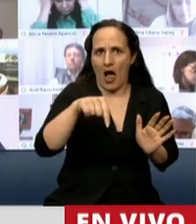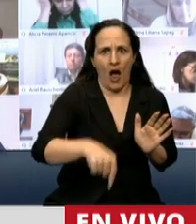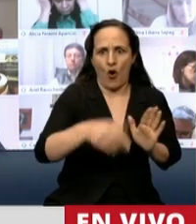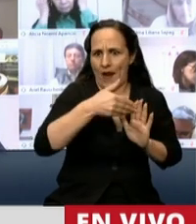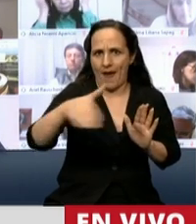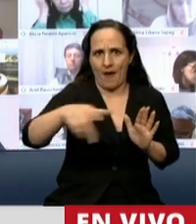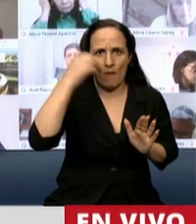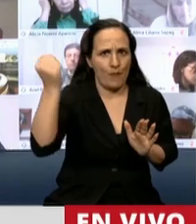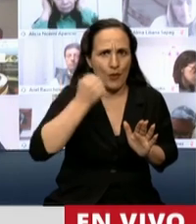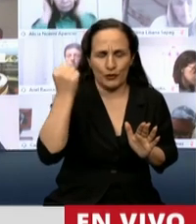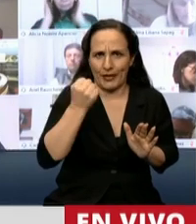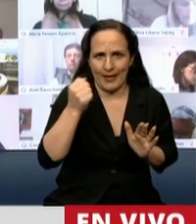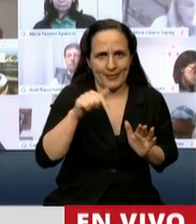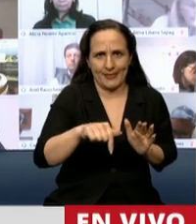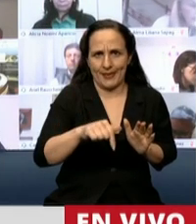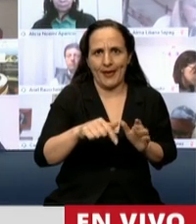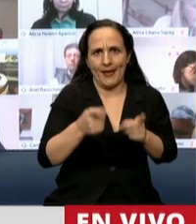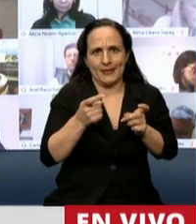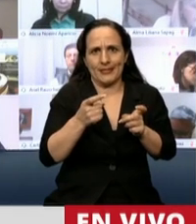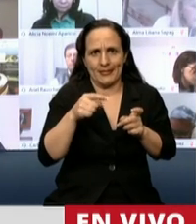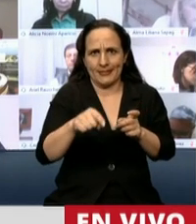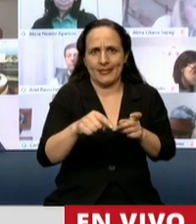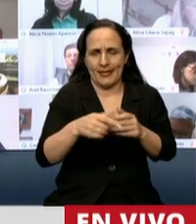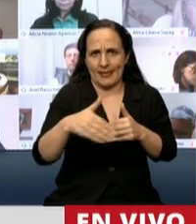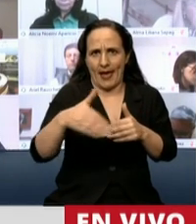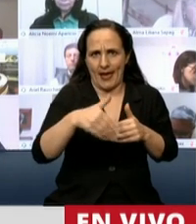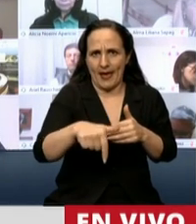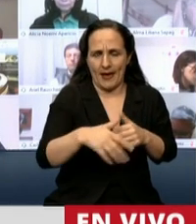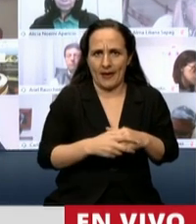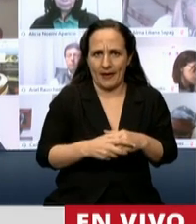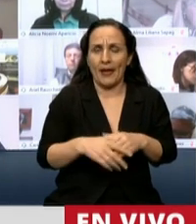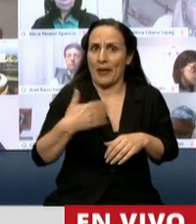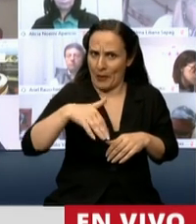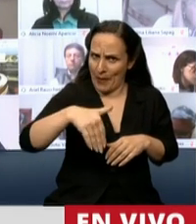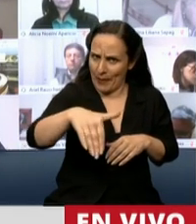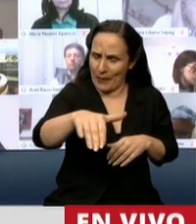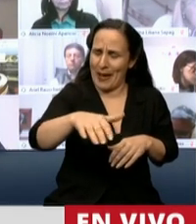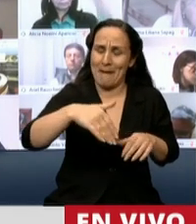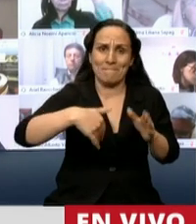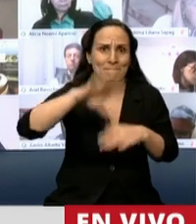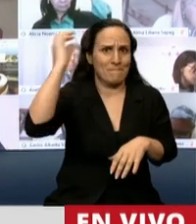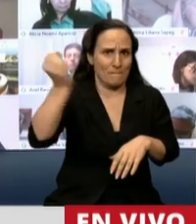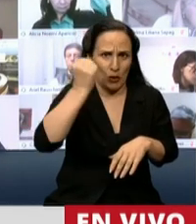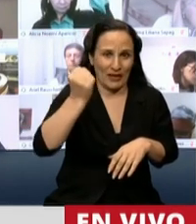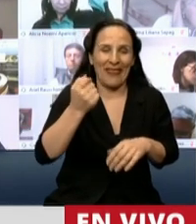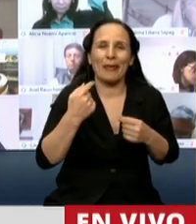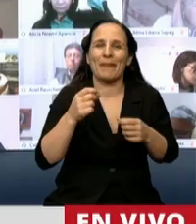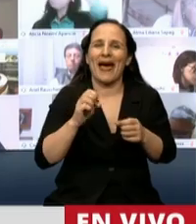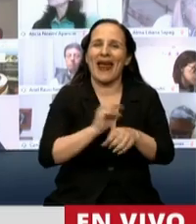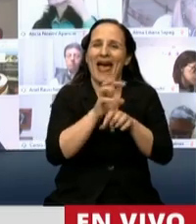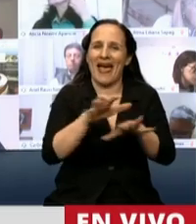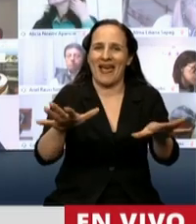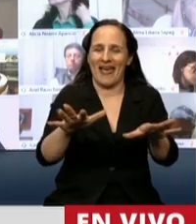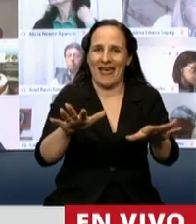siguen siendo aún muy necesario y que va a ser muy importante para poder controlar la pandemia